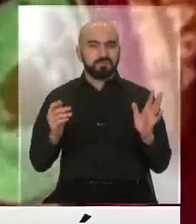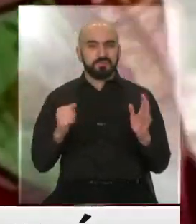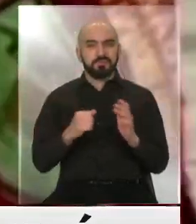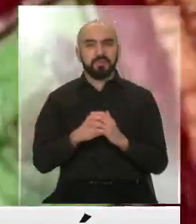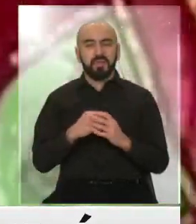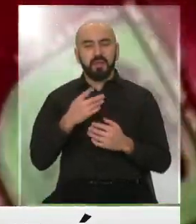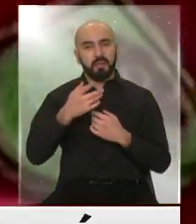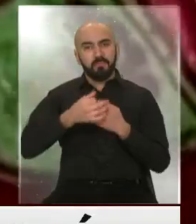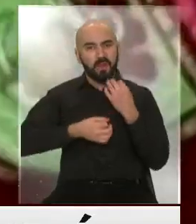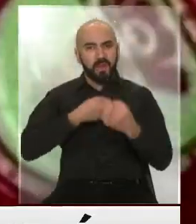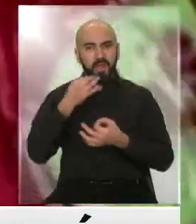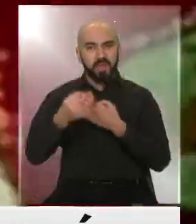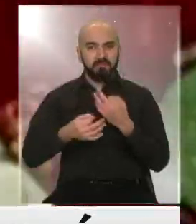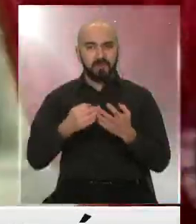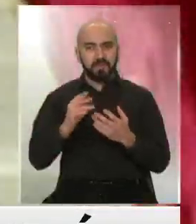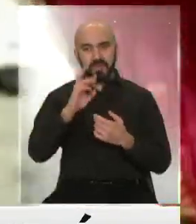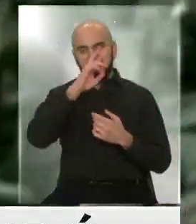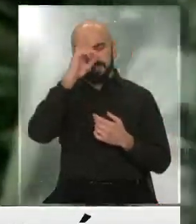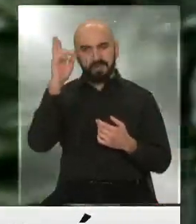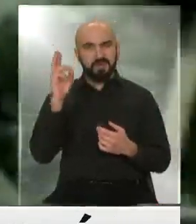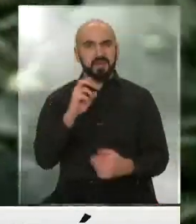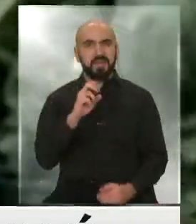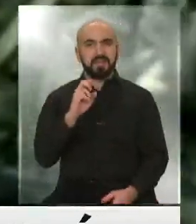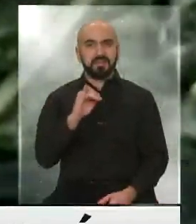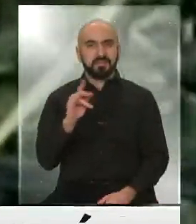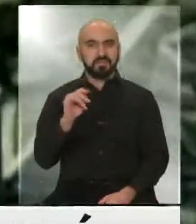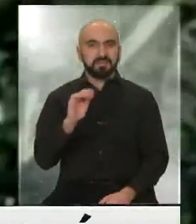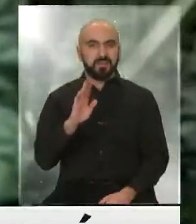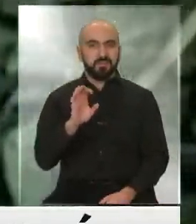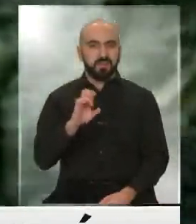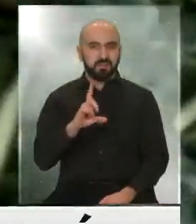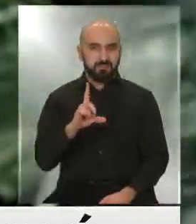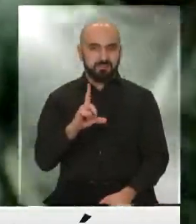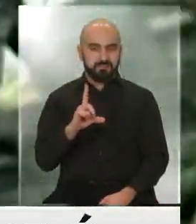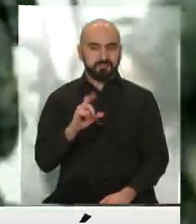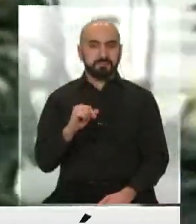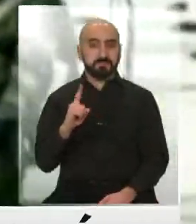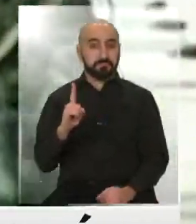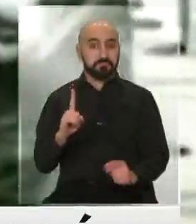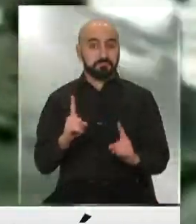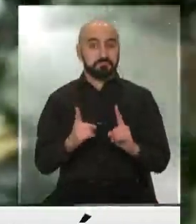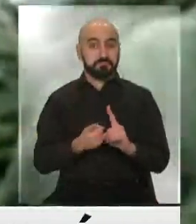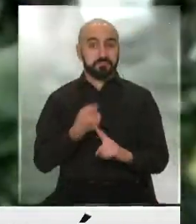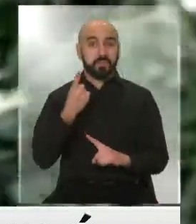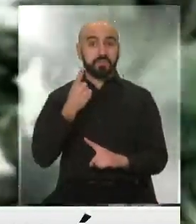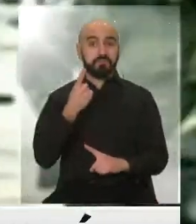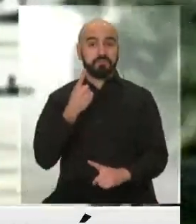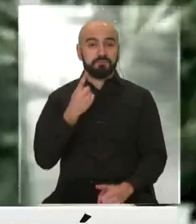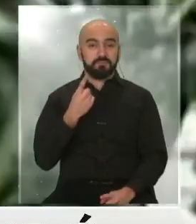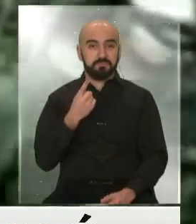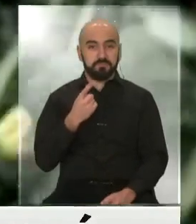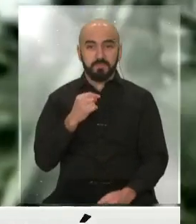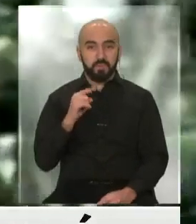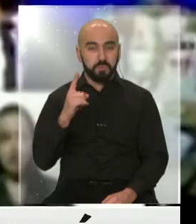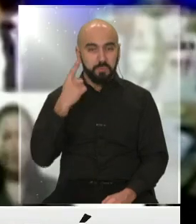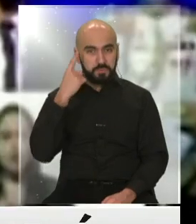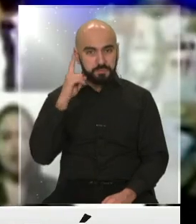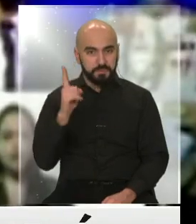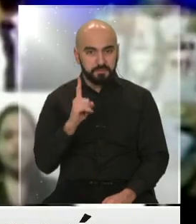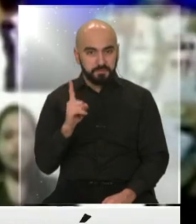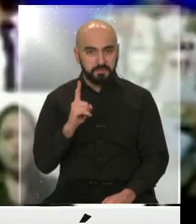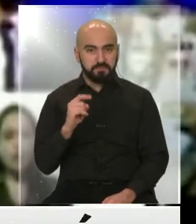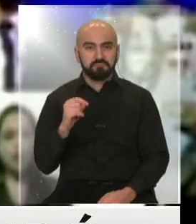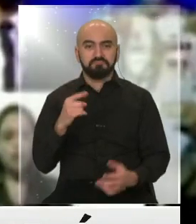de la reina Isabel, que primera vez. Yo no tenía conocimiento que la reina